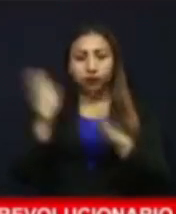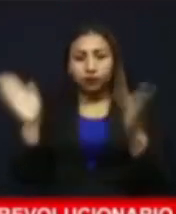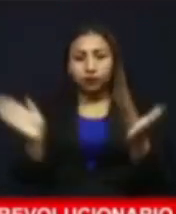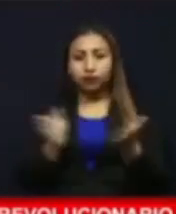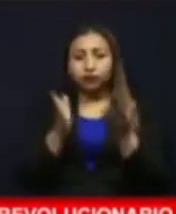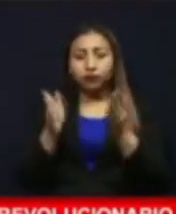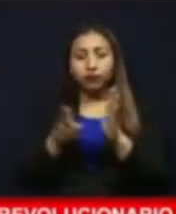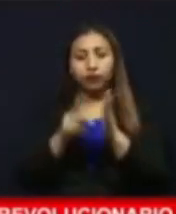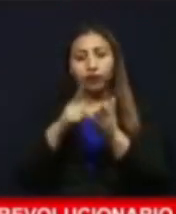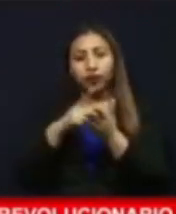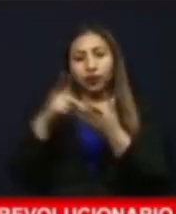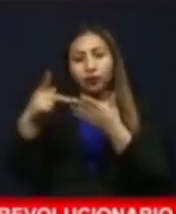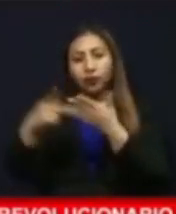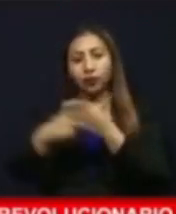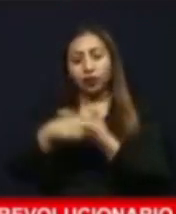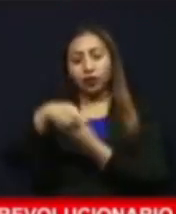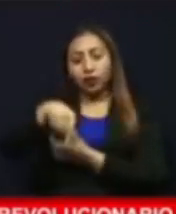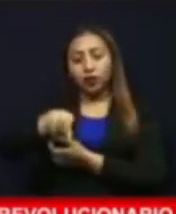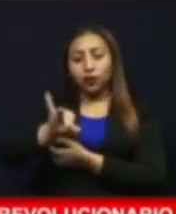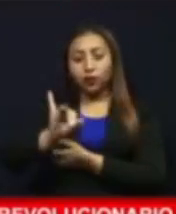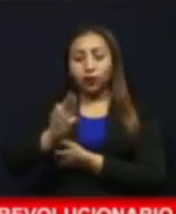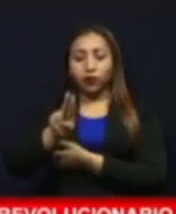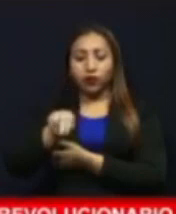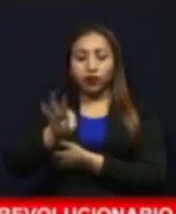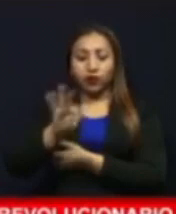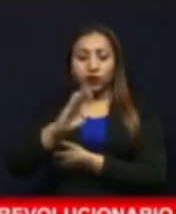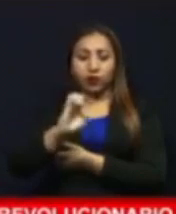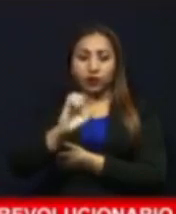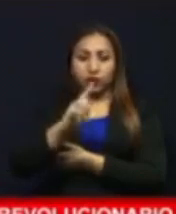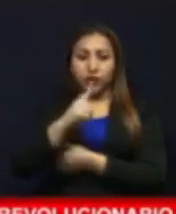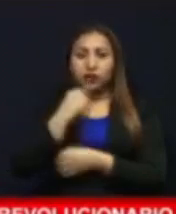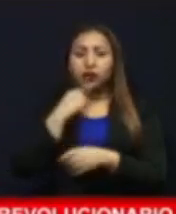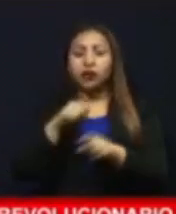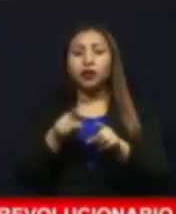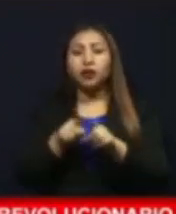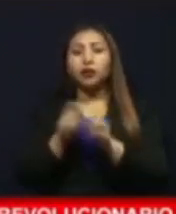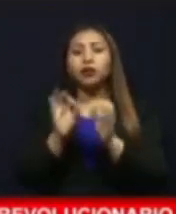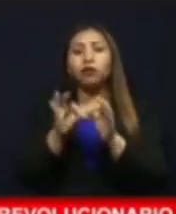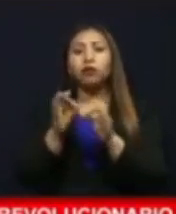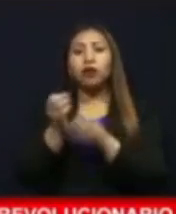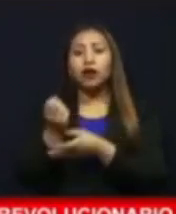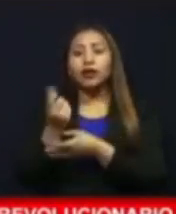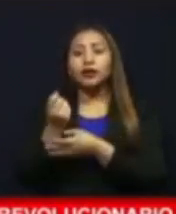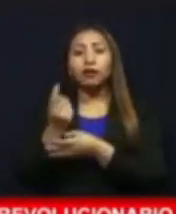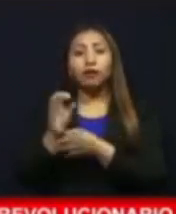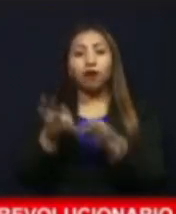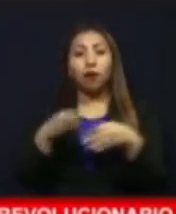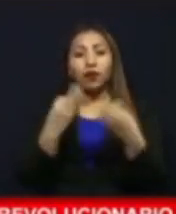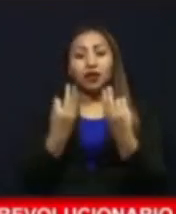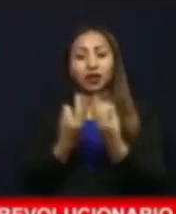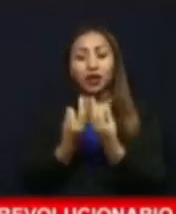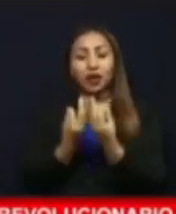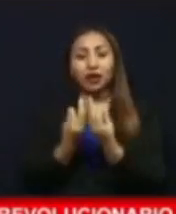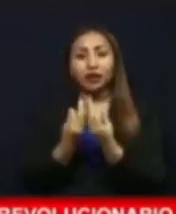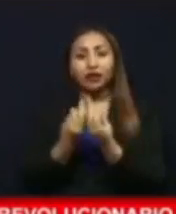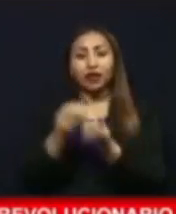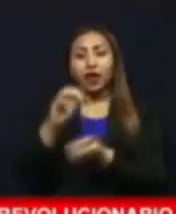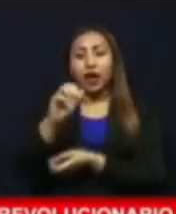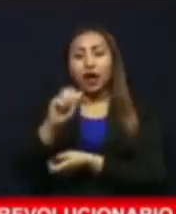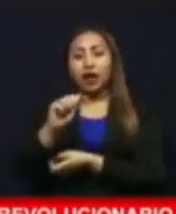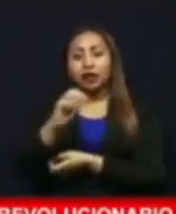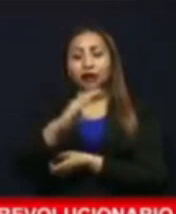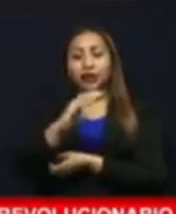de un ex presidente de la acp que todos sabemos que ficha de quijano pero nos vamos